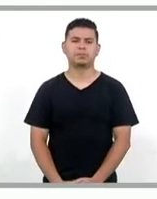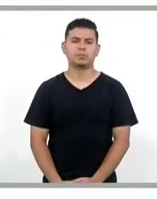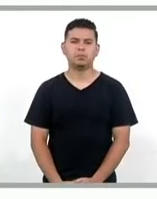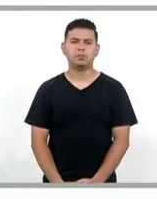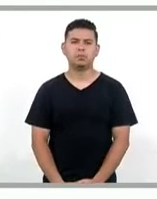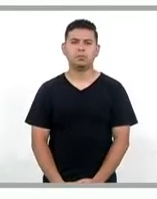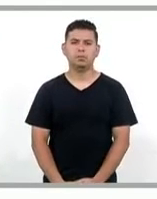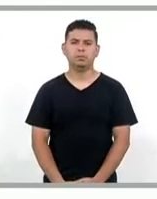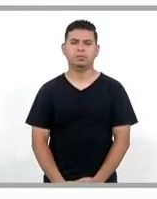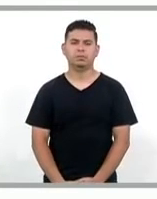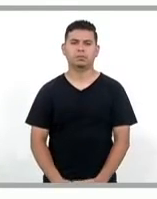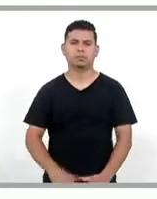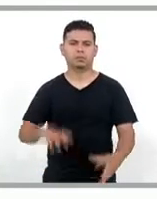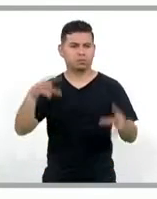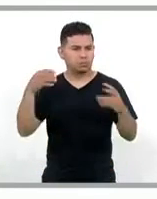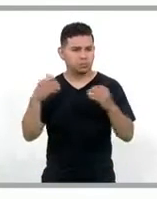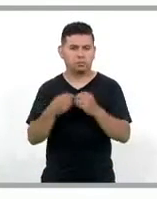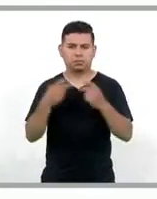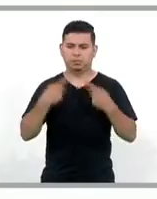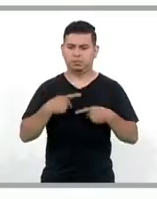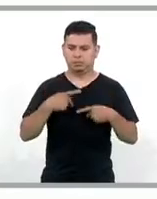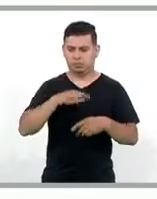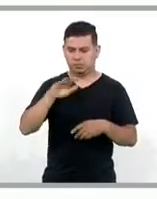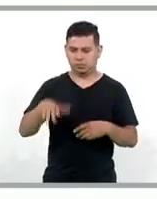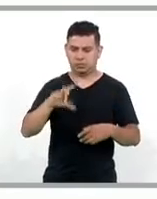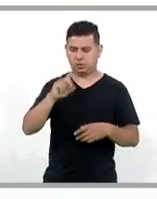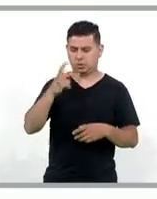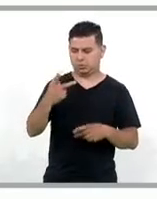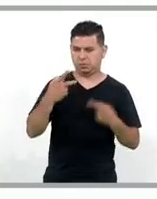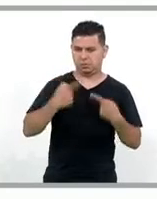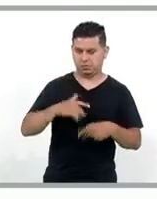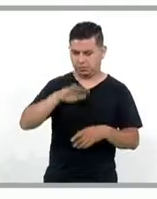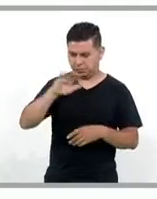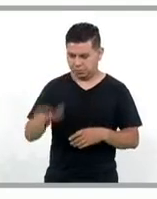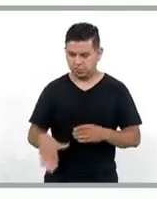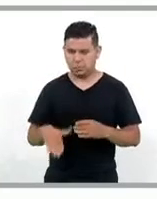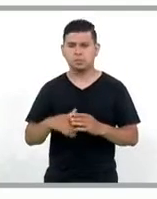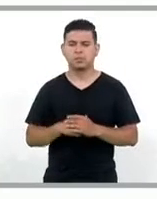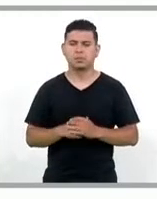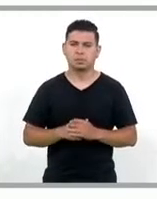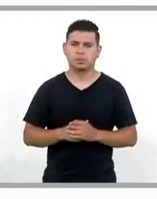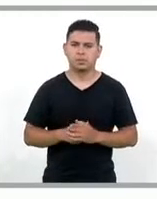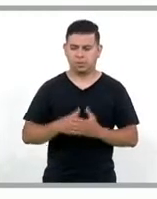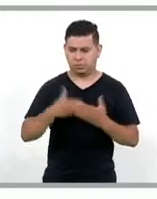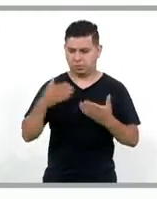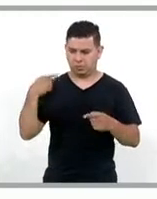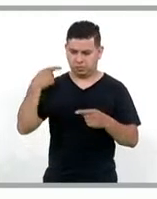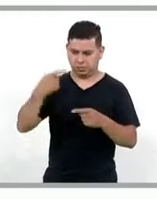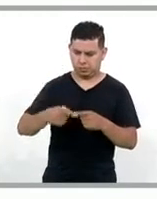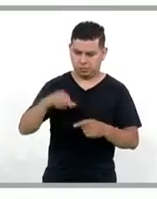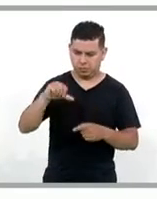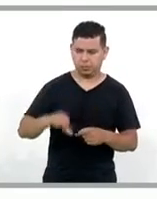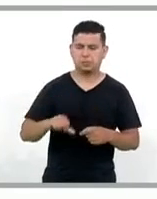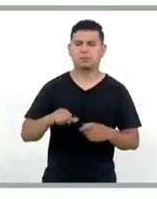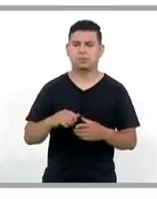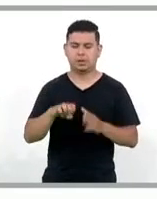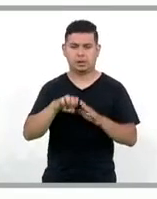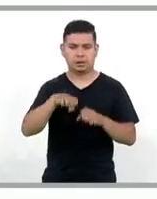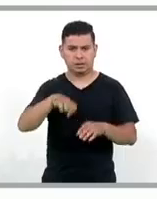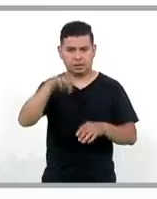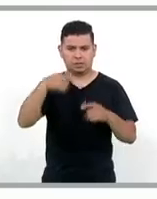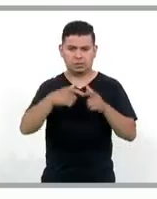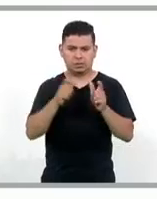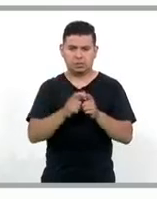en el total de defunciones que son 38 defunciones al día de hoy por grupos de edad